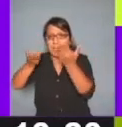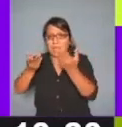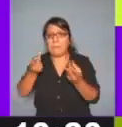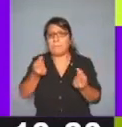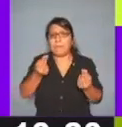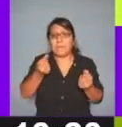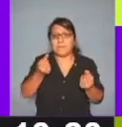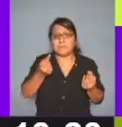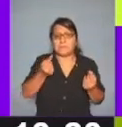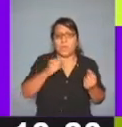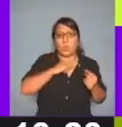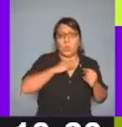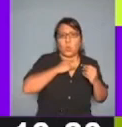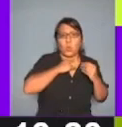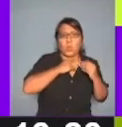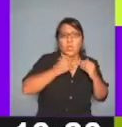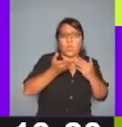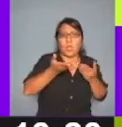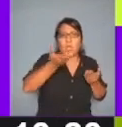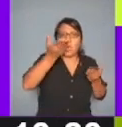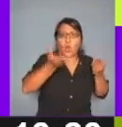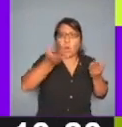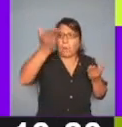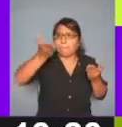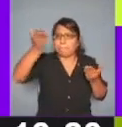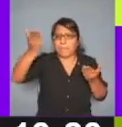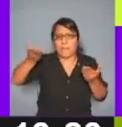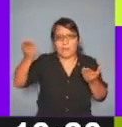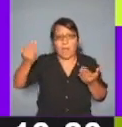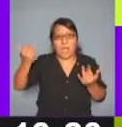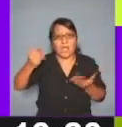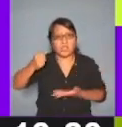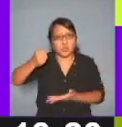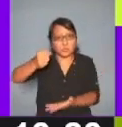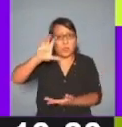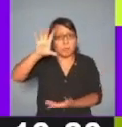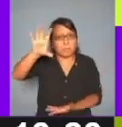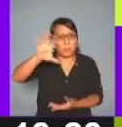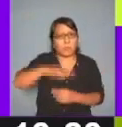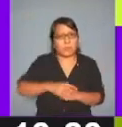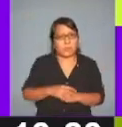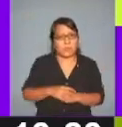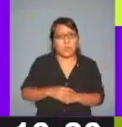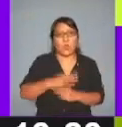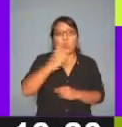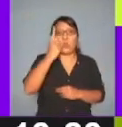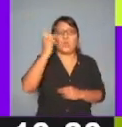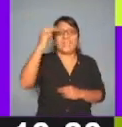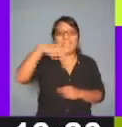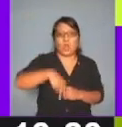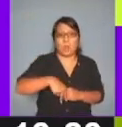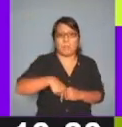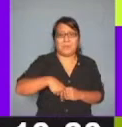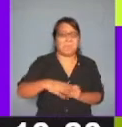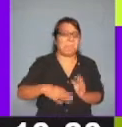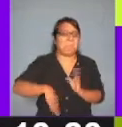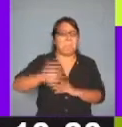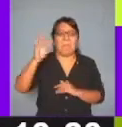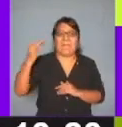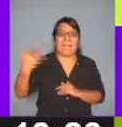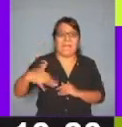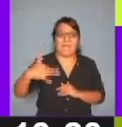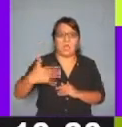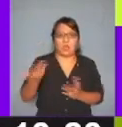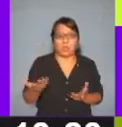todas estas provincias que he mencionado tienen servicios provinciales con un precio por kilómetro mayor al que tenemos aquí